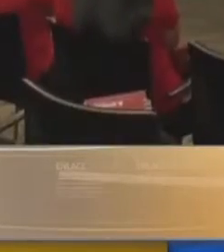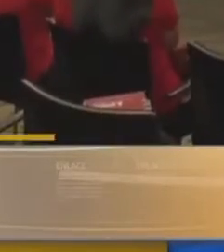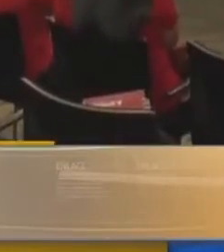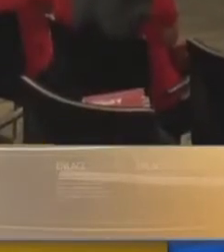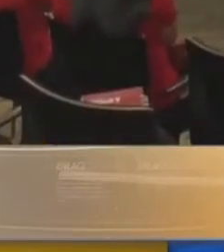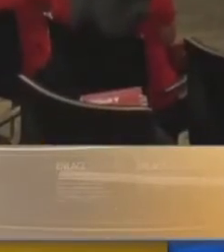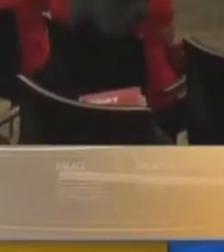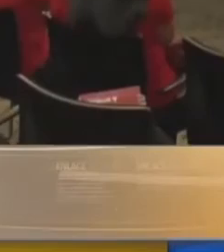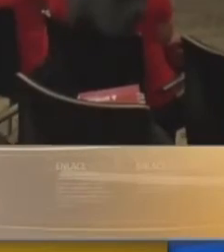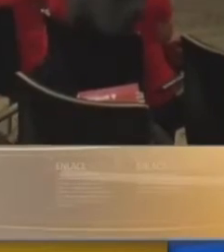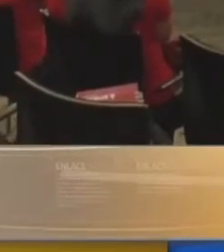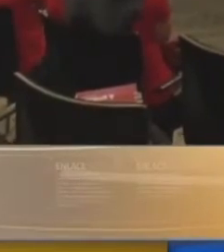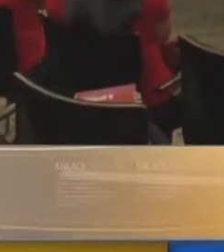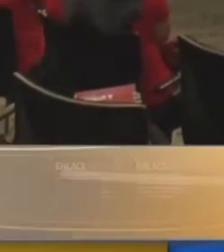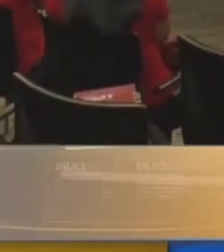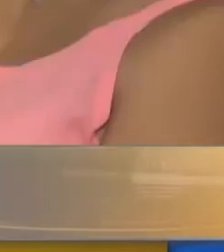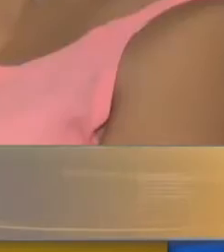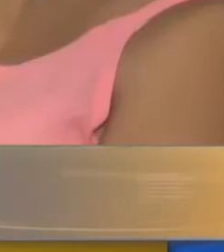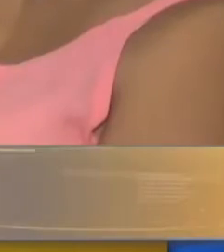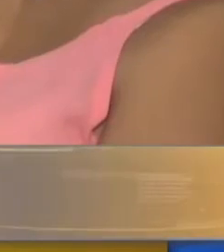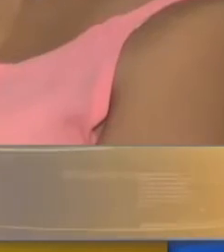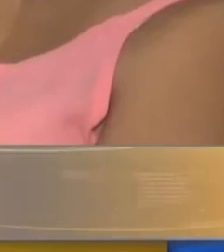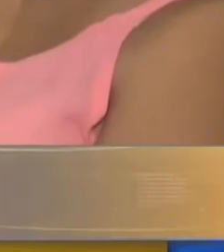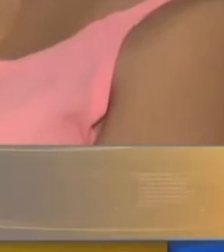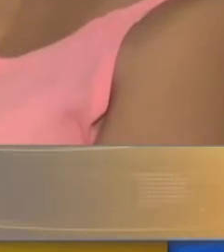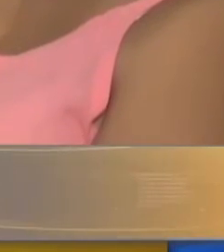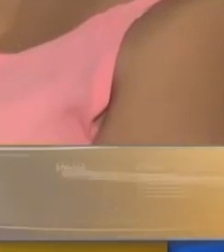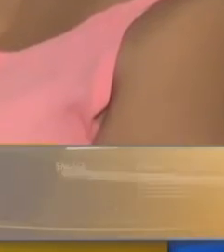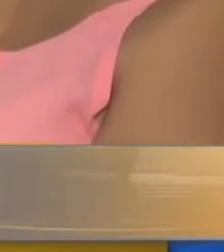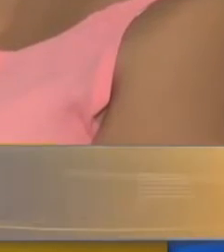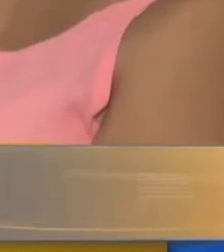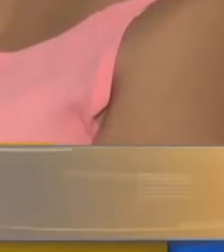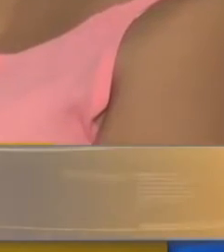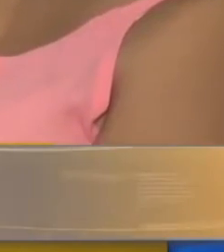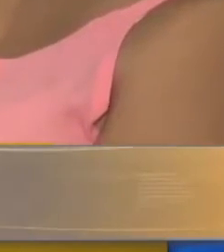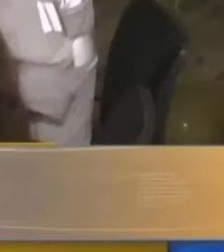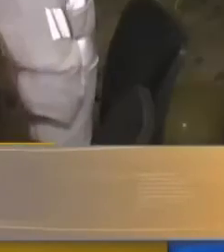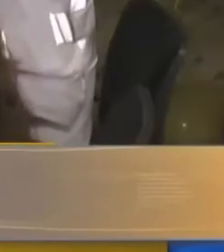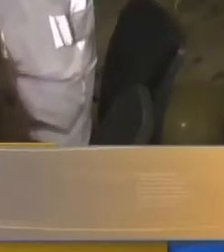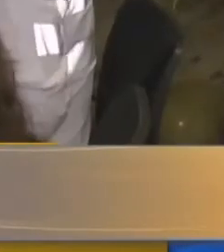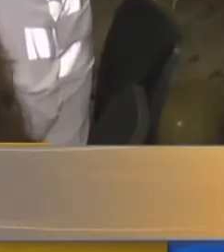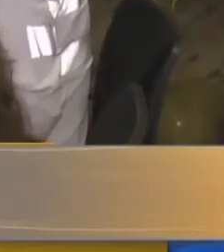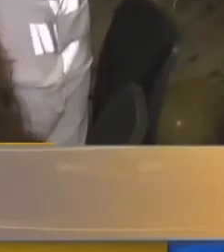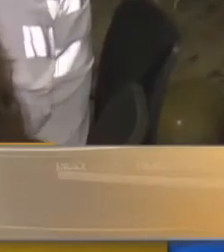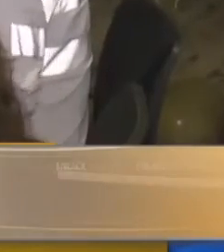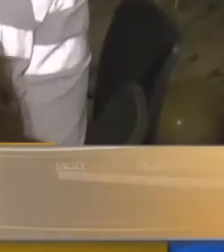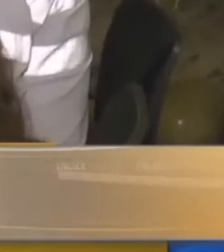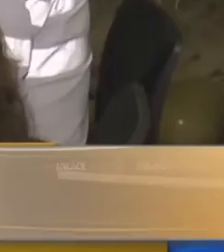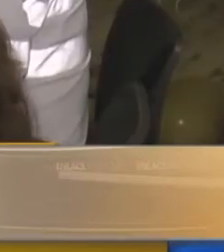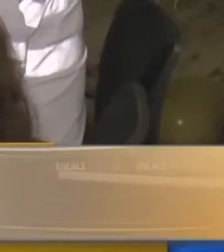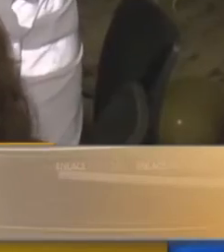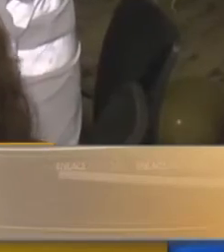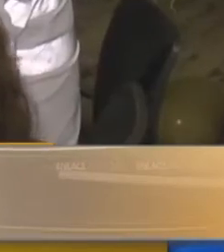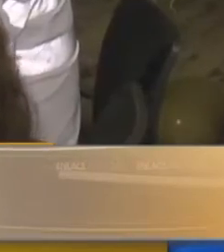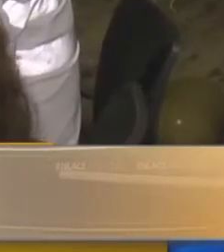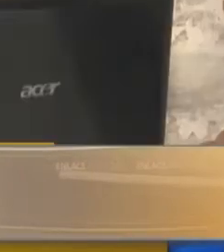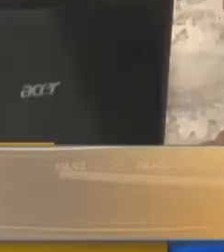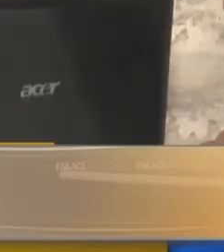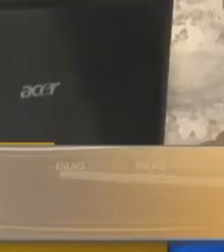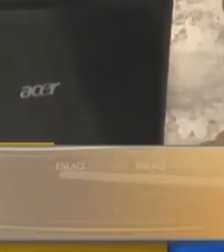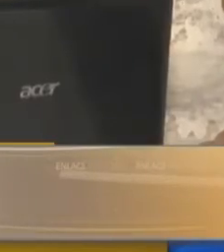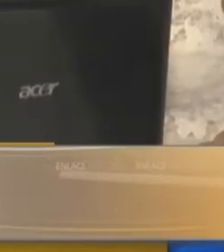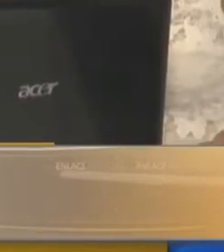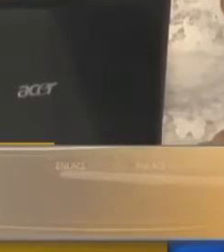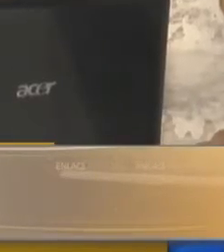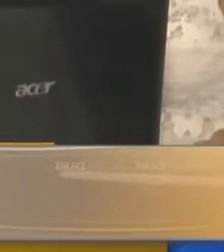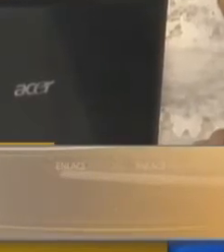Caja de Compensación Familiar de Barranca Bermeja entregó 61 subsidios de vivienda a sus beneficiarios. En los últimos tres años, la entidad ha invertido 5.830